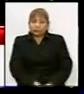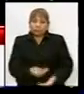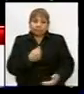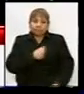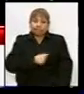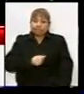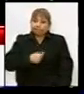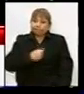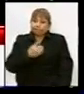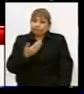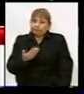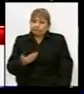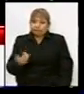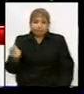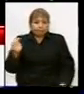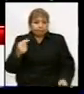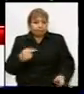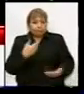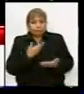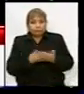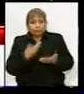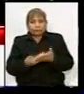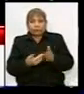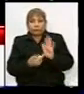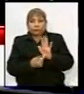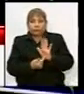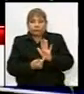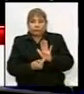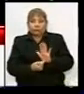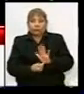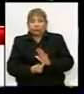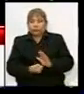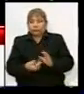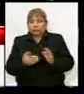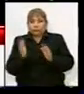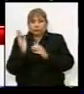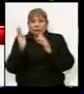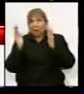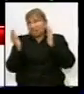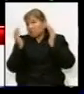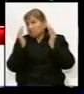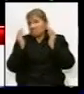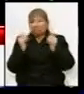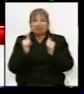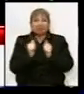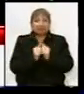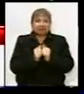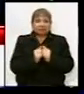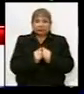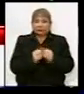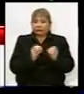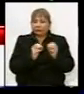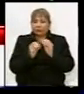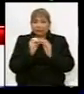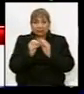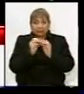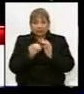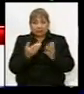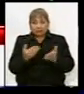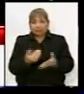que cuando vino el ejecutivo nos quiso traer estadísticas comparándonos a nivel de cantidad de legisladores